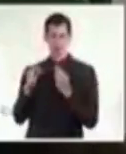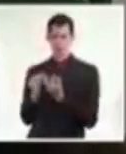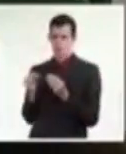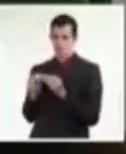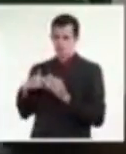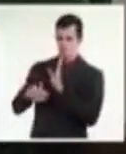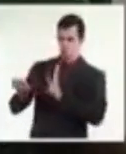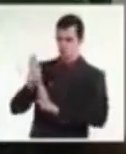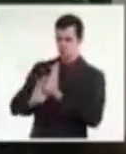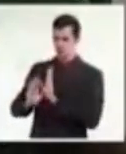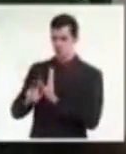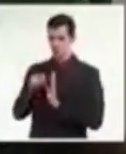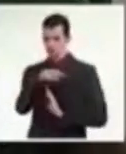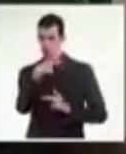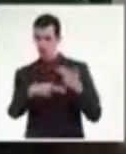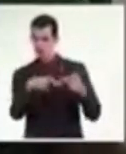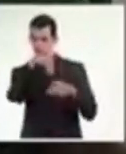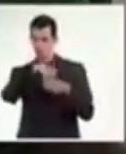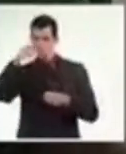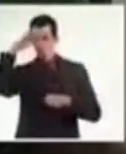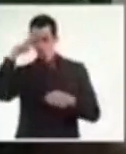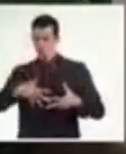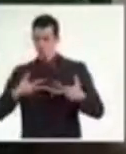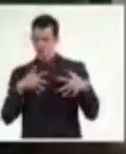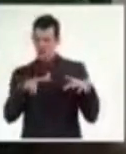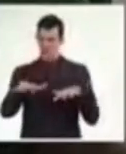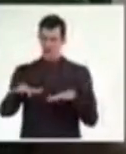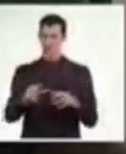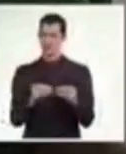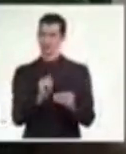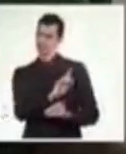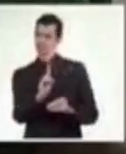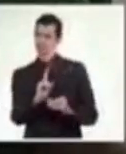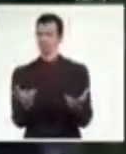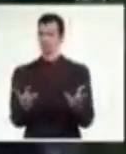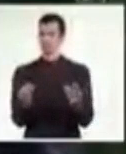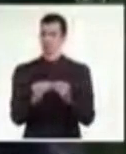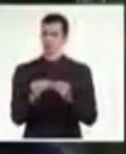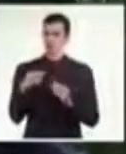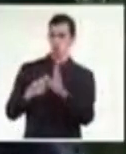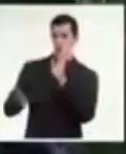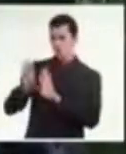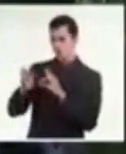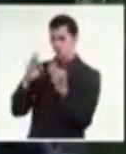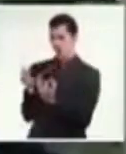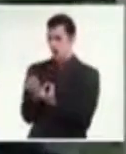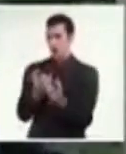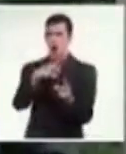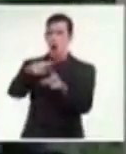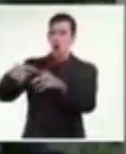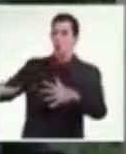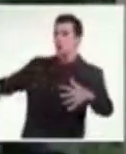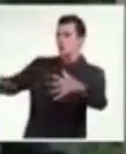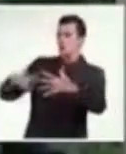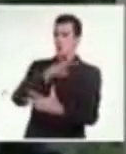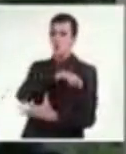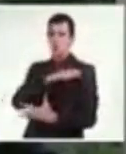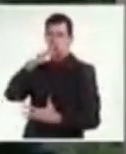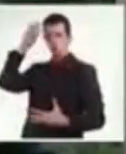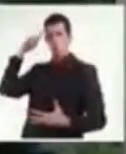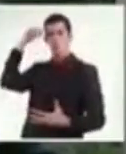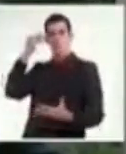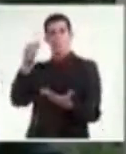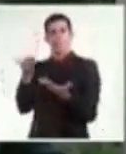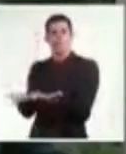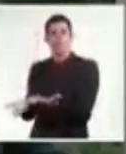y como principio también tengo en primer lugar defender al resto de las personas que me rodean, de mi pueblo. Y como yo soy